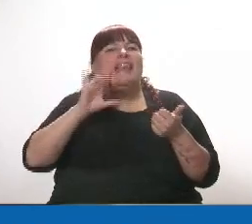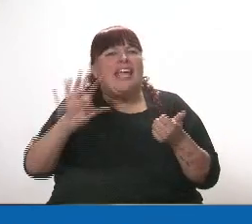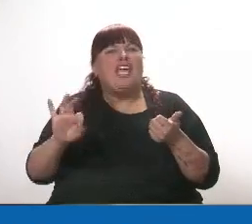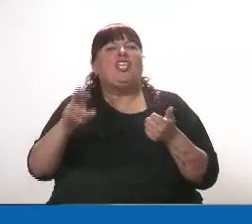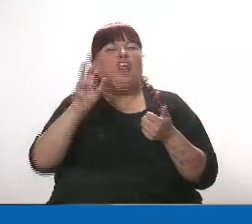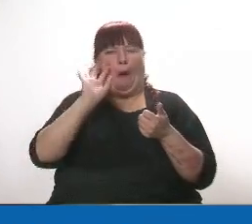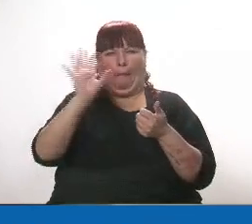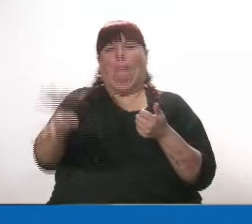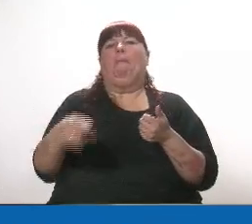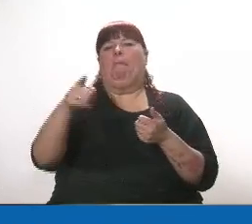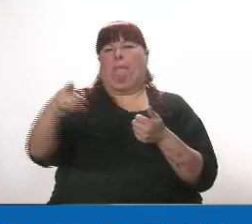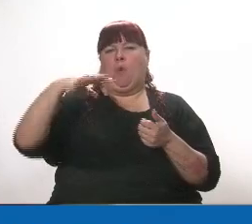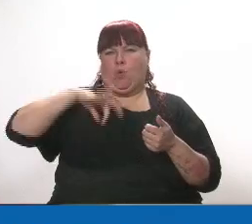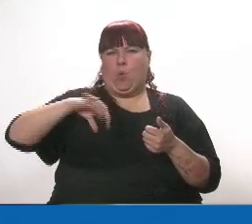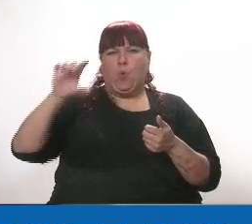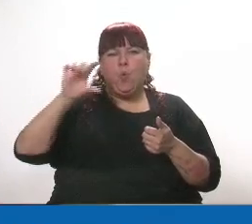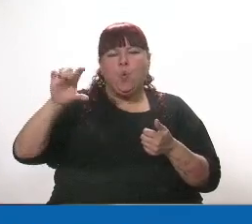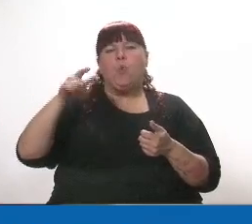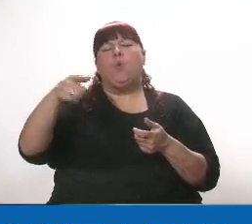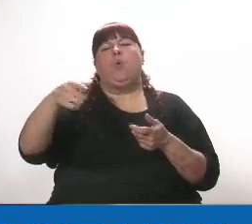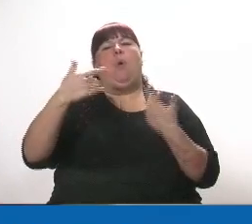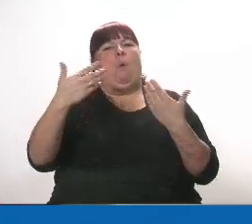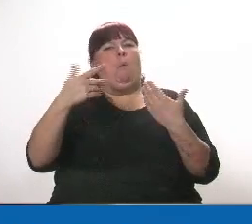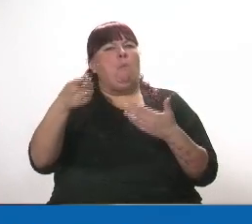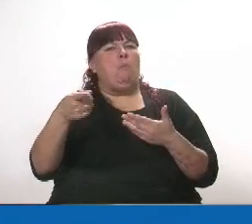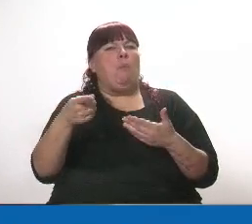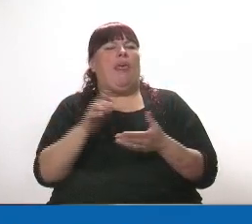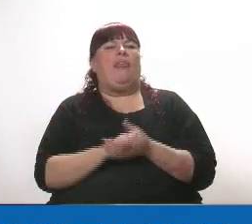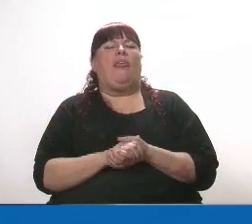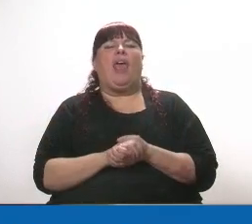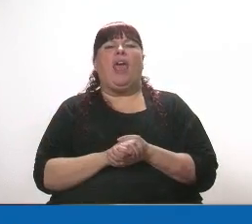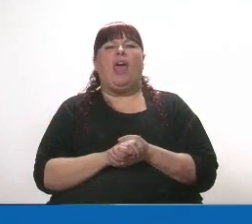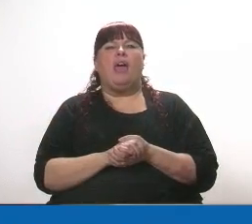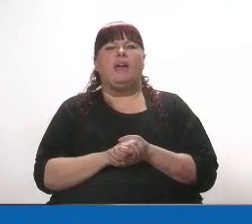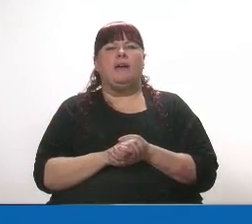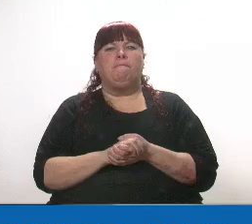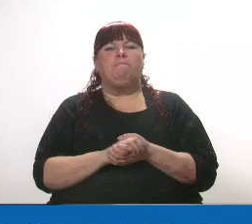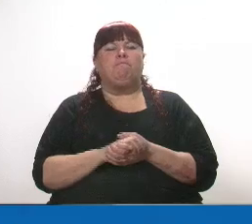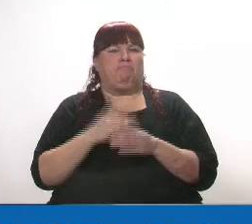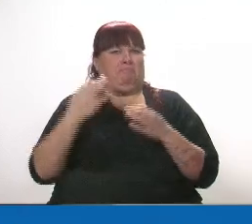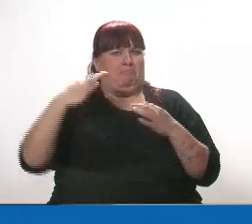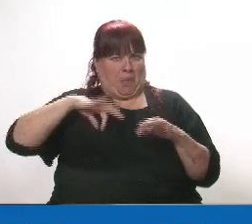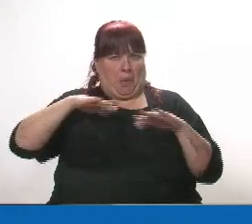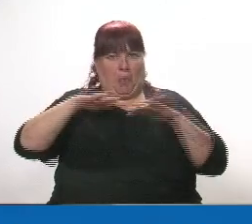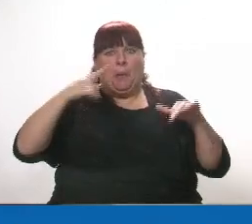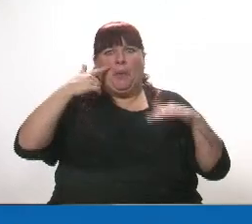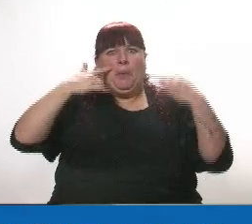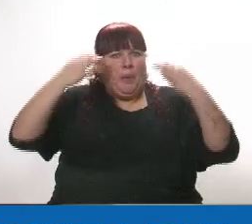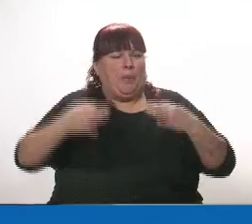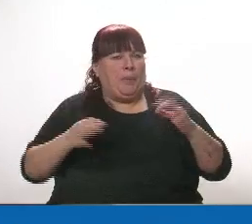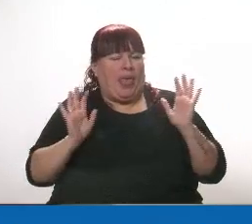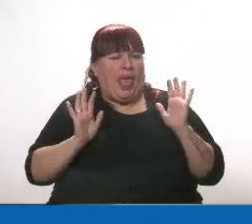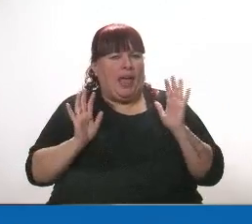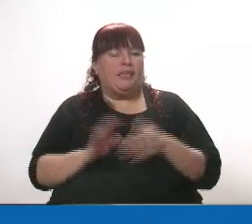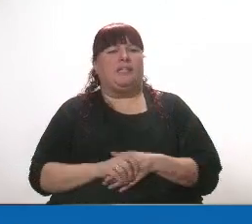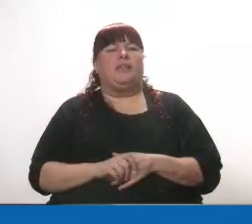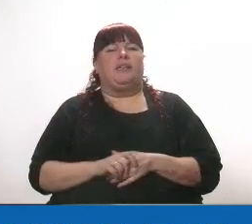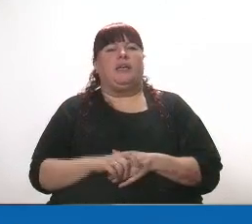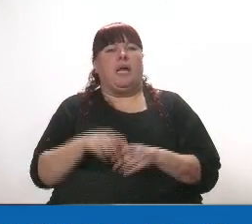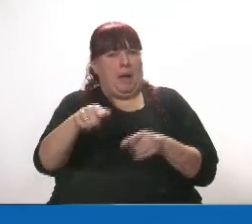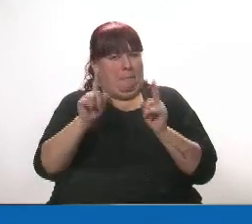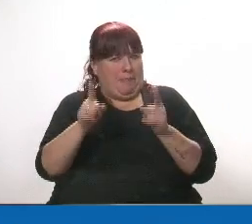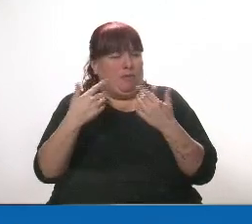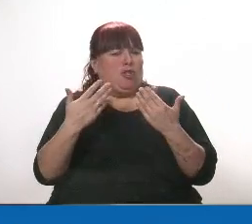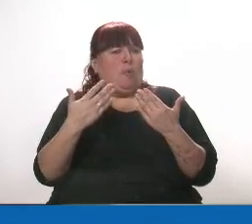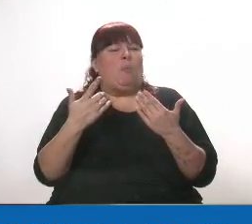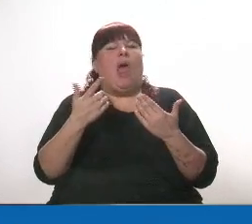ven que tienen sueldos altos que pueden tener este una estabilidad que podemos ahí mismo no te